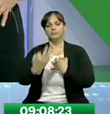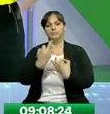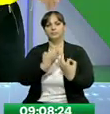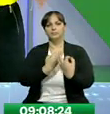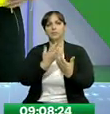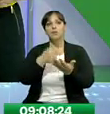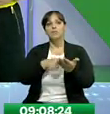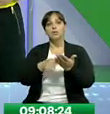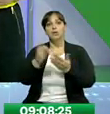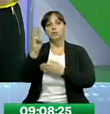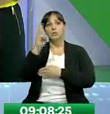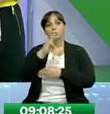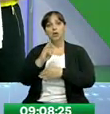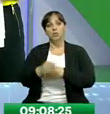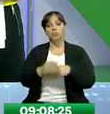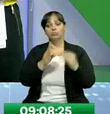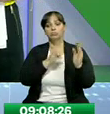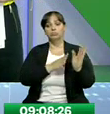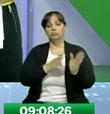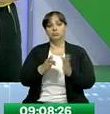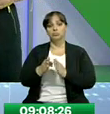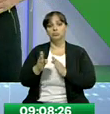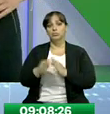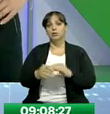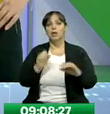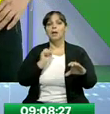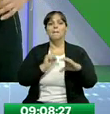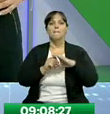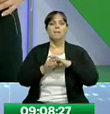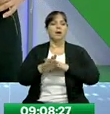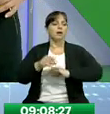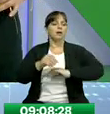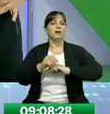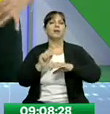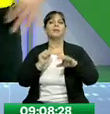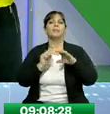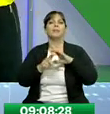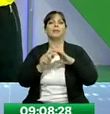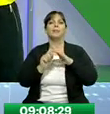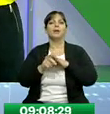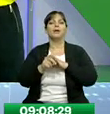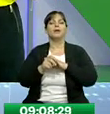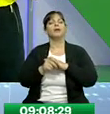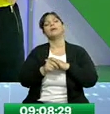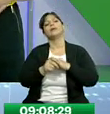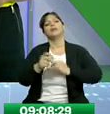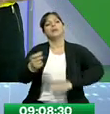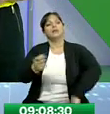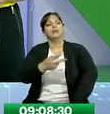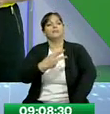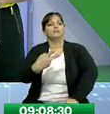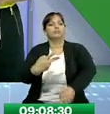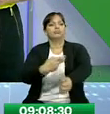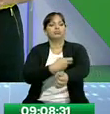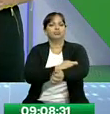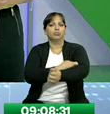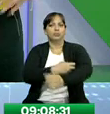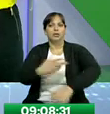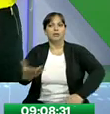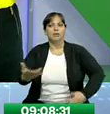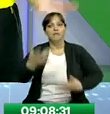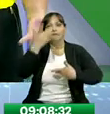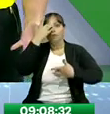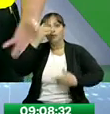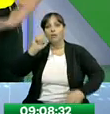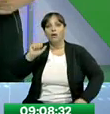campaña que lleva a cabo el ministerio de la sac de salud acerca de la influenza ah1n1 las recomendaciones y cuándo será la